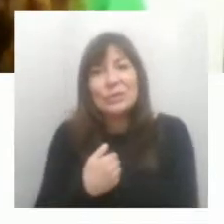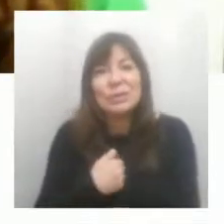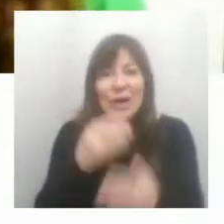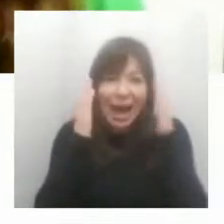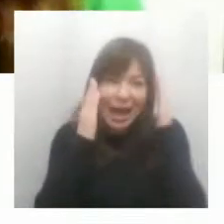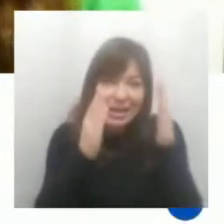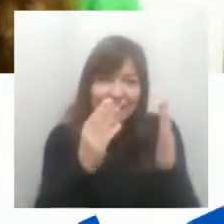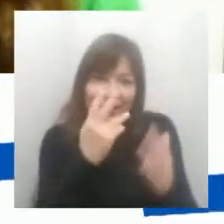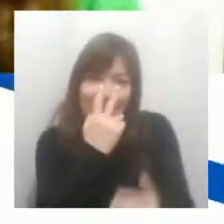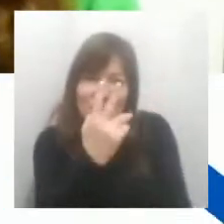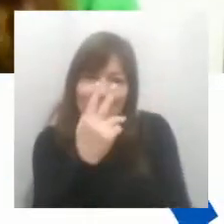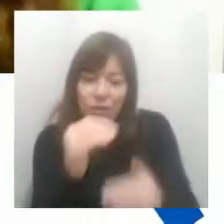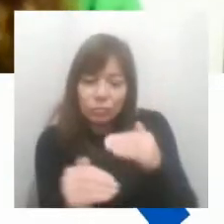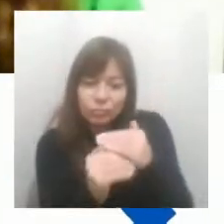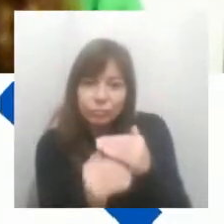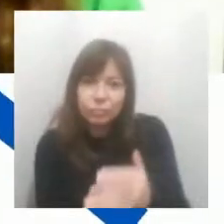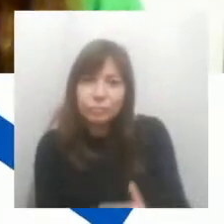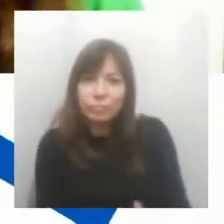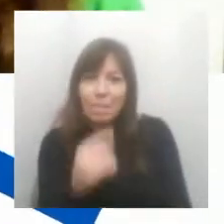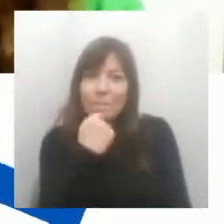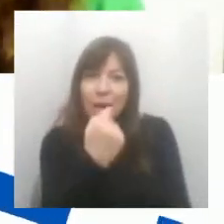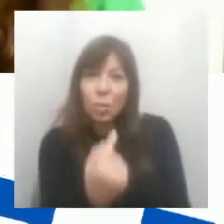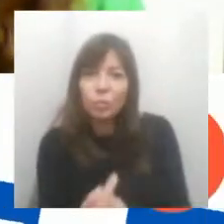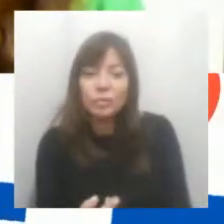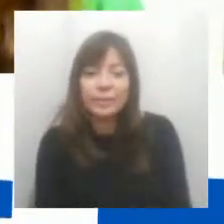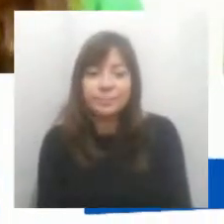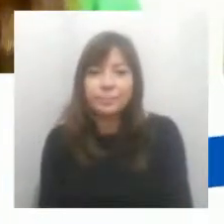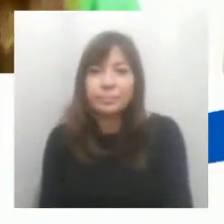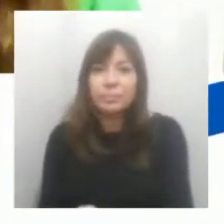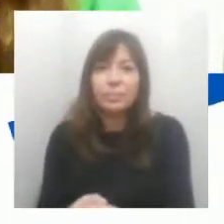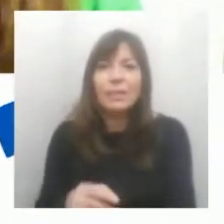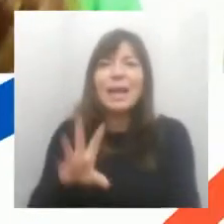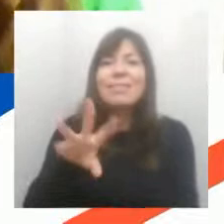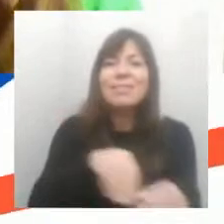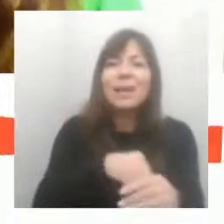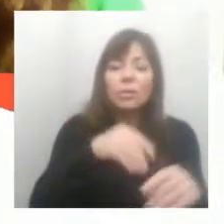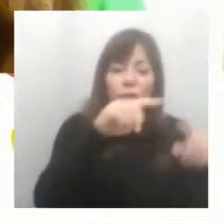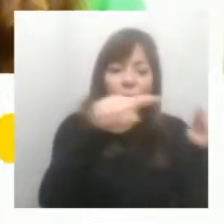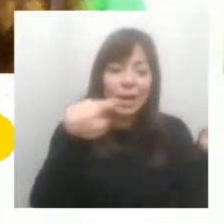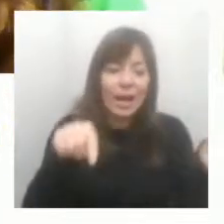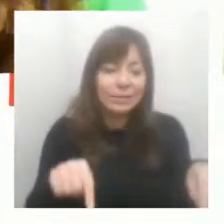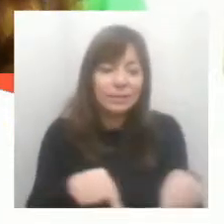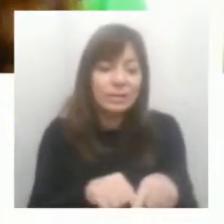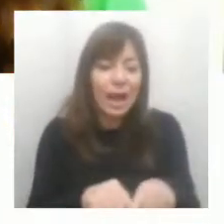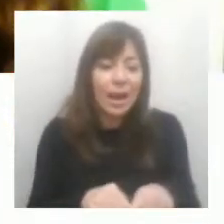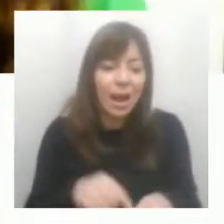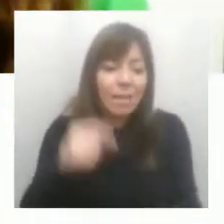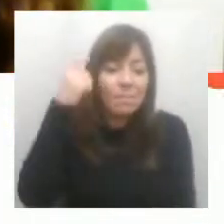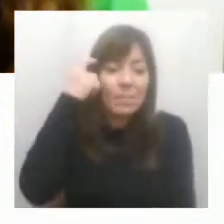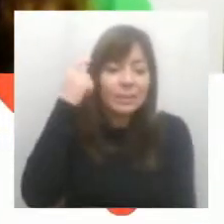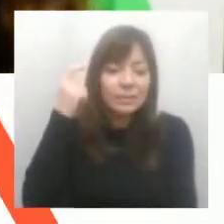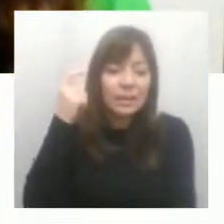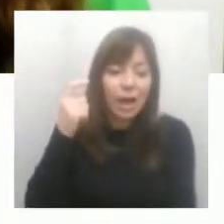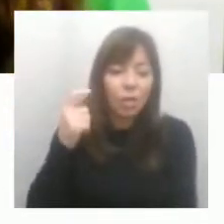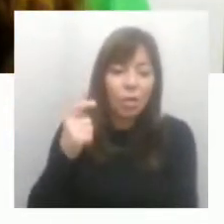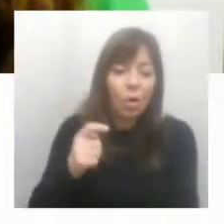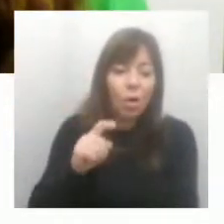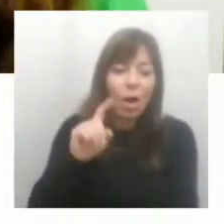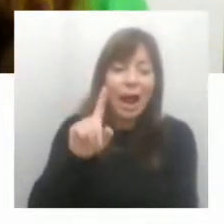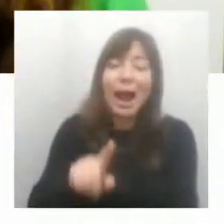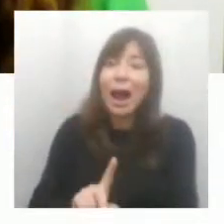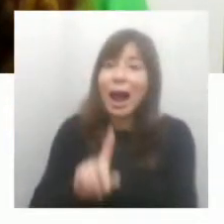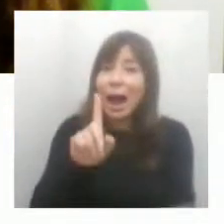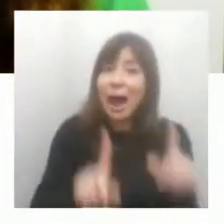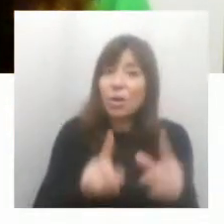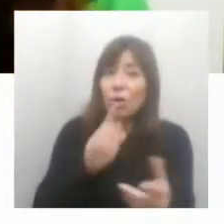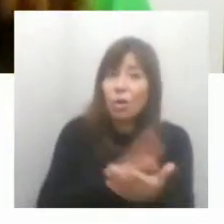también las preguntas que nos van haciendo. Nos preguntan, ¿dentro de las salas tienen pensado algo de salud? Los voy a dejar para el final para